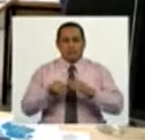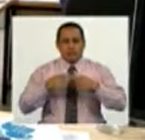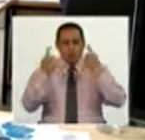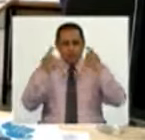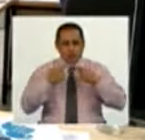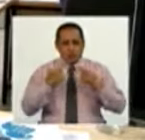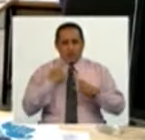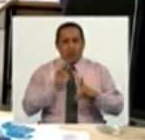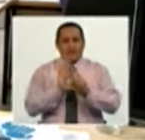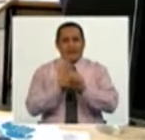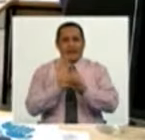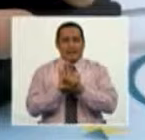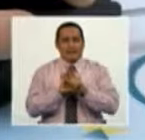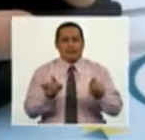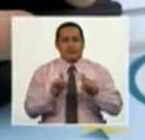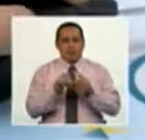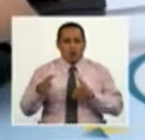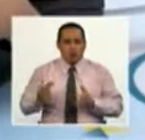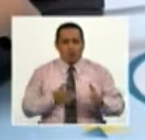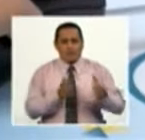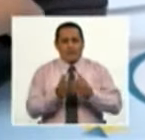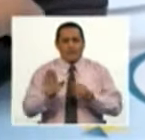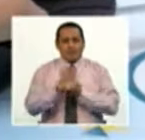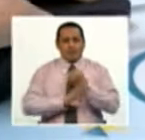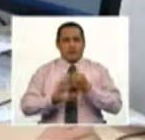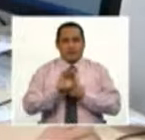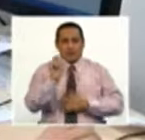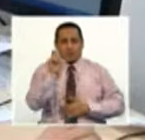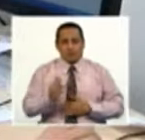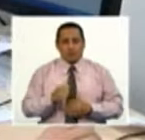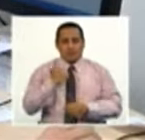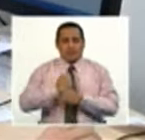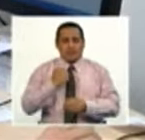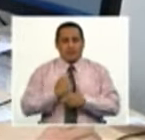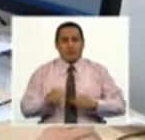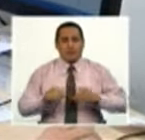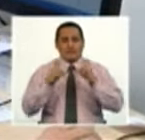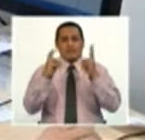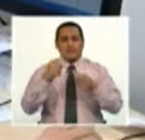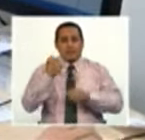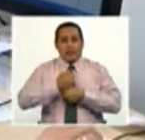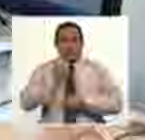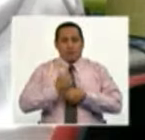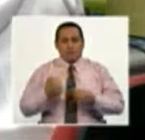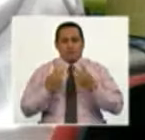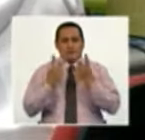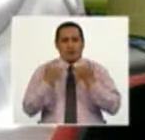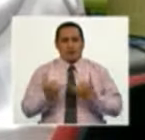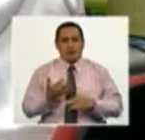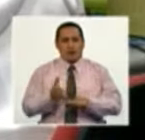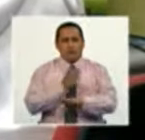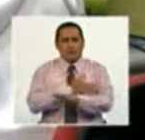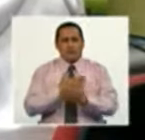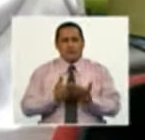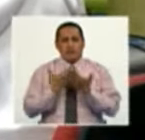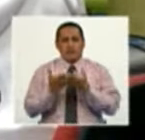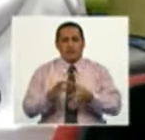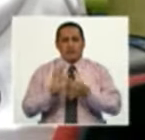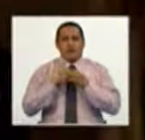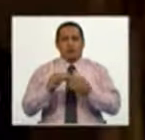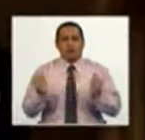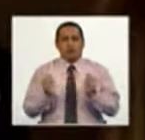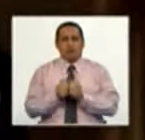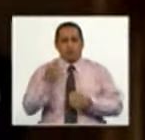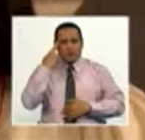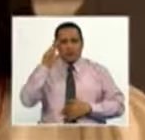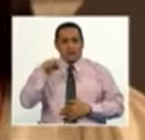Dentro de las consideraciones legales orientadas a proteger al trabajador en el ámbito laboral, se encuentran las previstas en relación